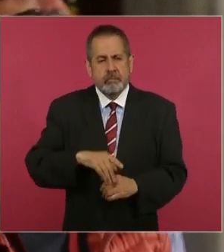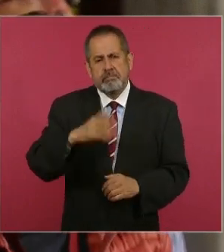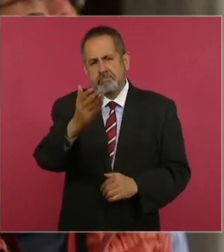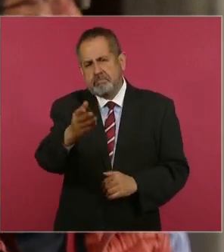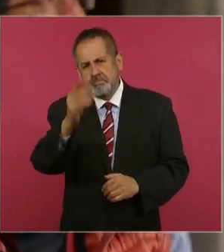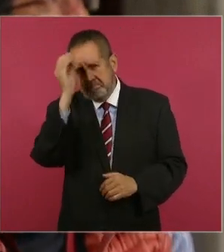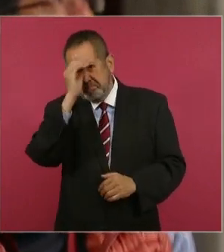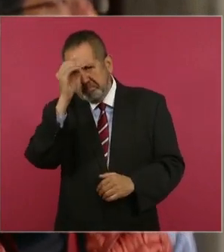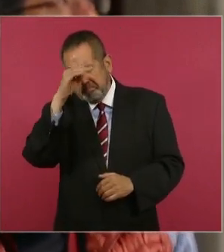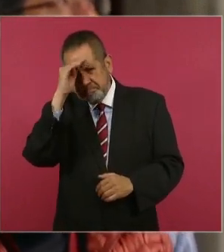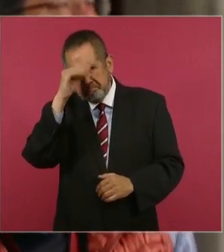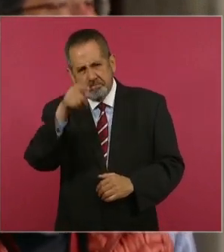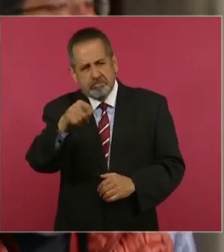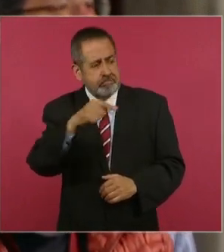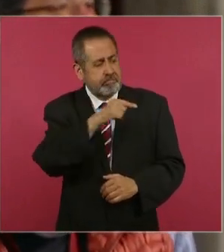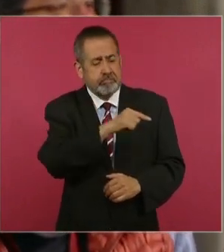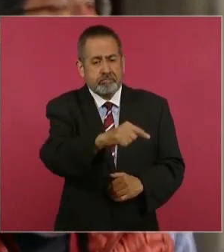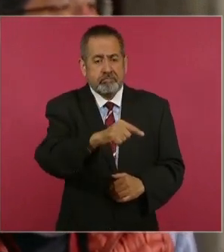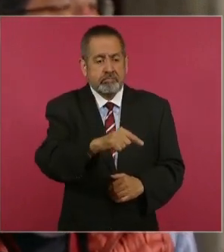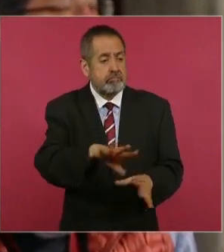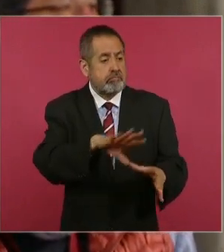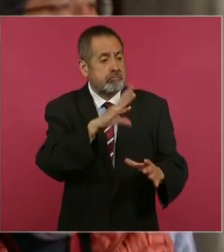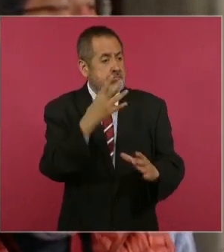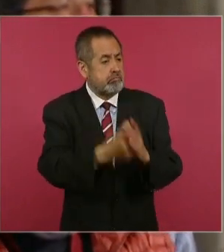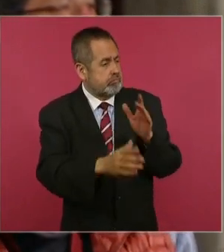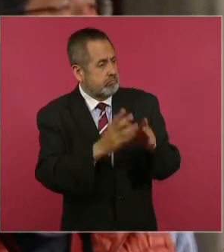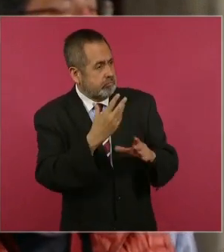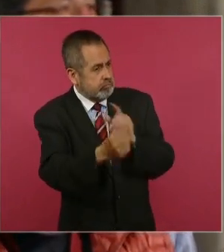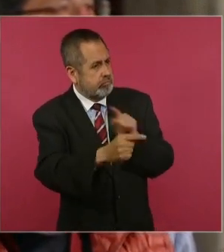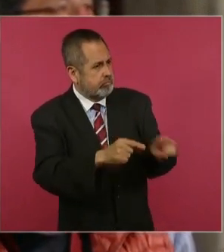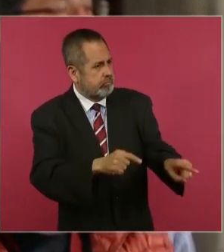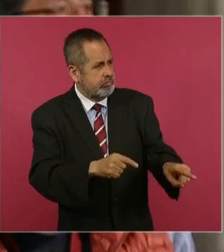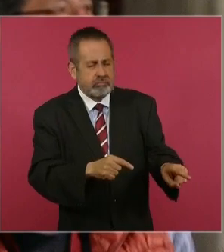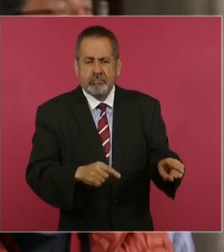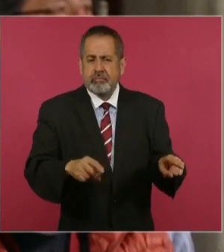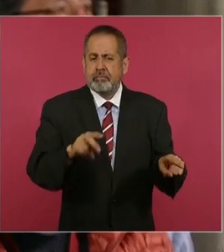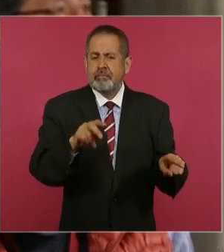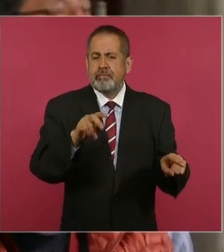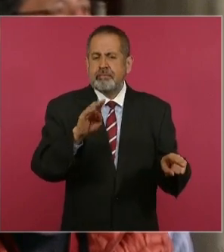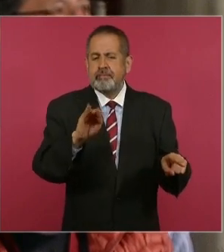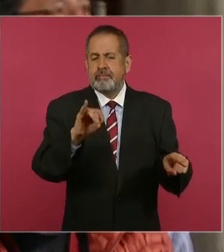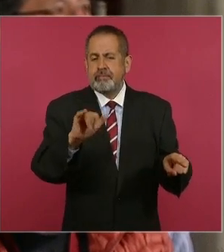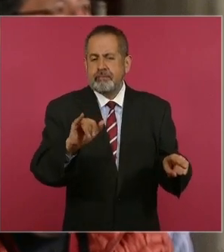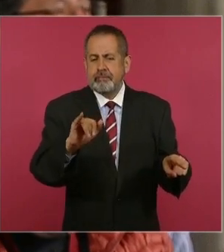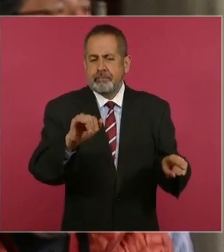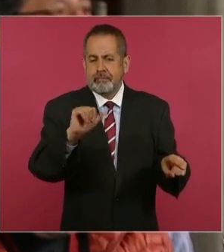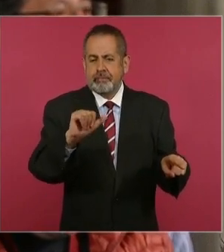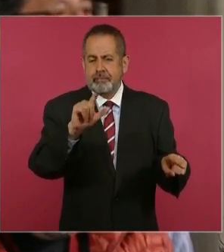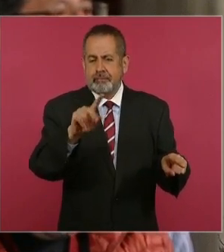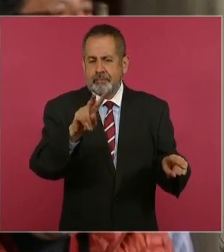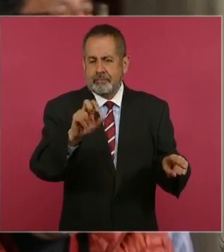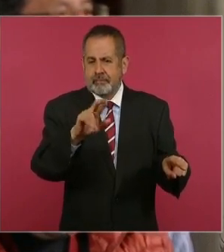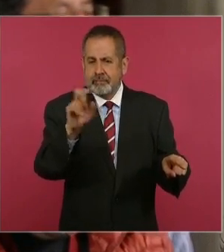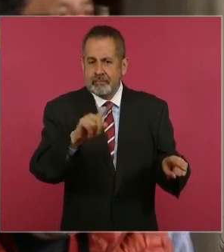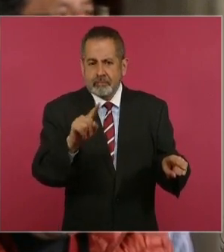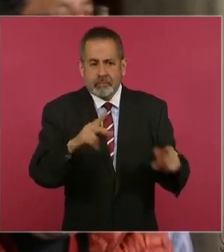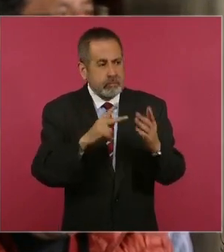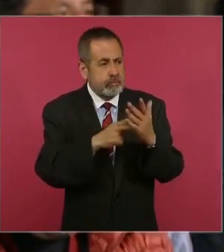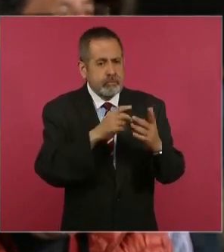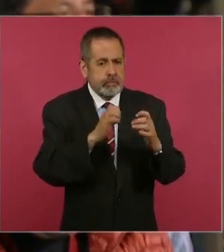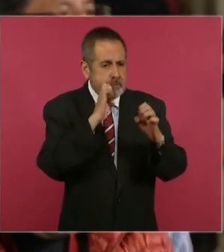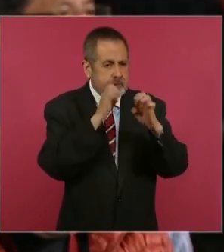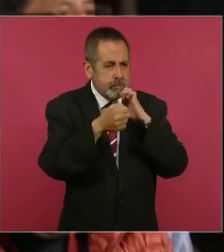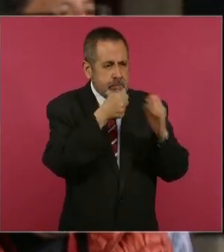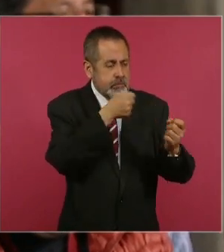opinión le merece el que el prófugo de la justicia Billy Álvarez haya reaparecido en una entrevista con